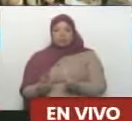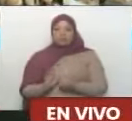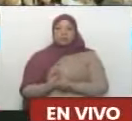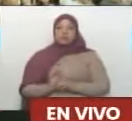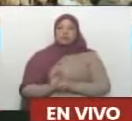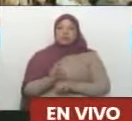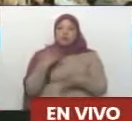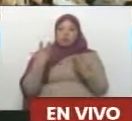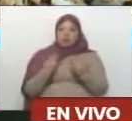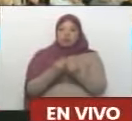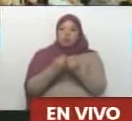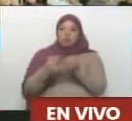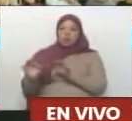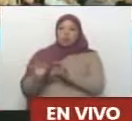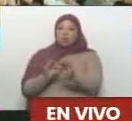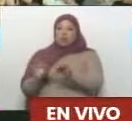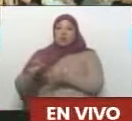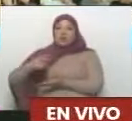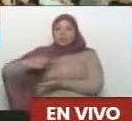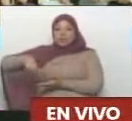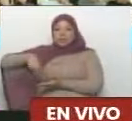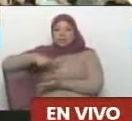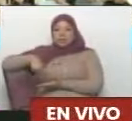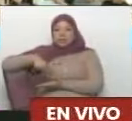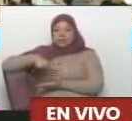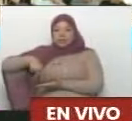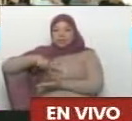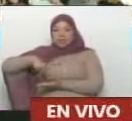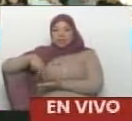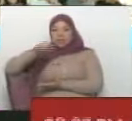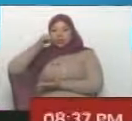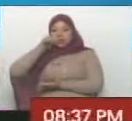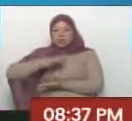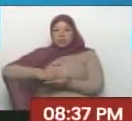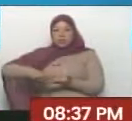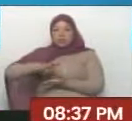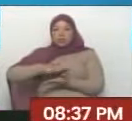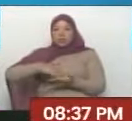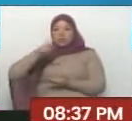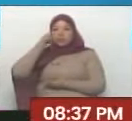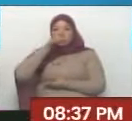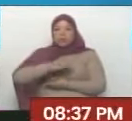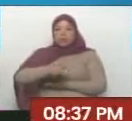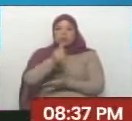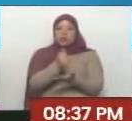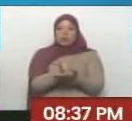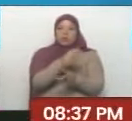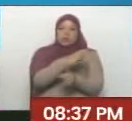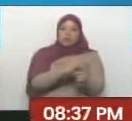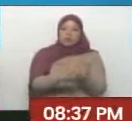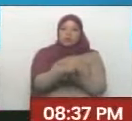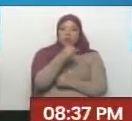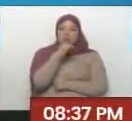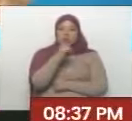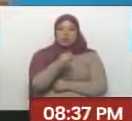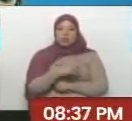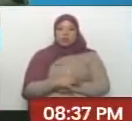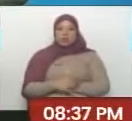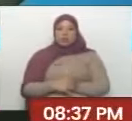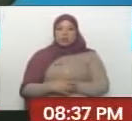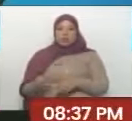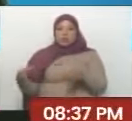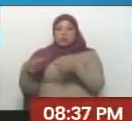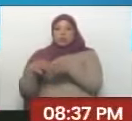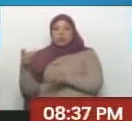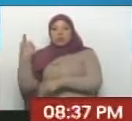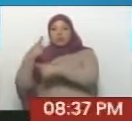la Compañía Nacional de Danza, el Instituto de Patrimonio Cultural, el Centro